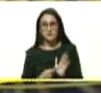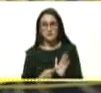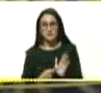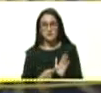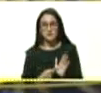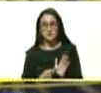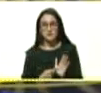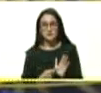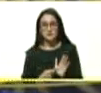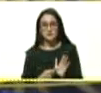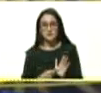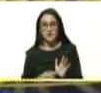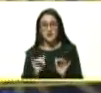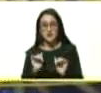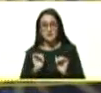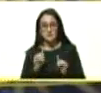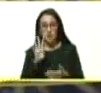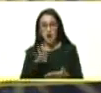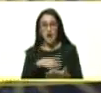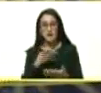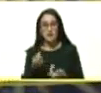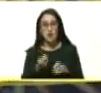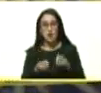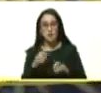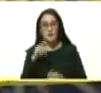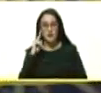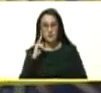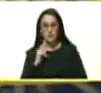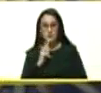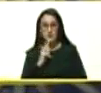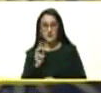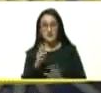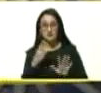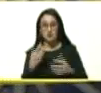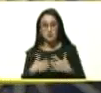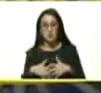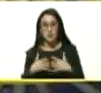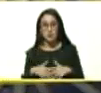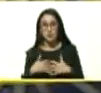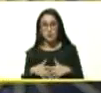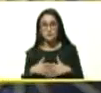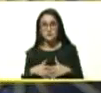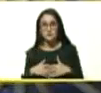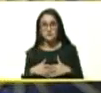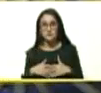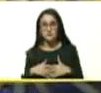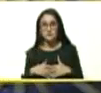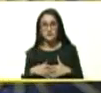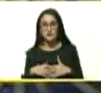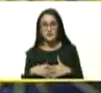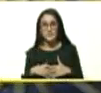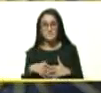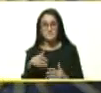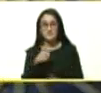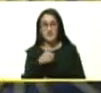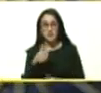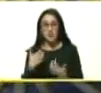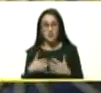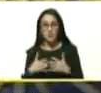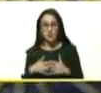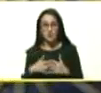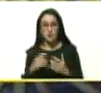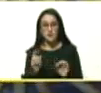y lanzamos la agenda económica bolivariana, 18 motores, y cada uno de los motores con